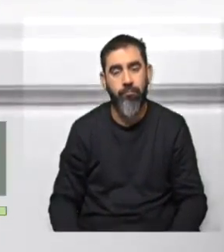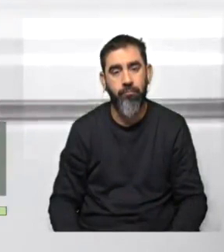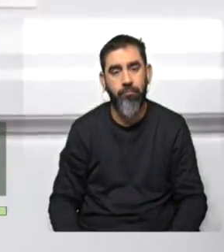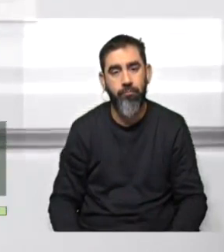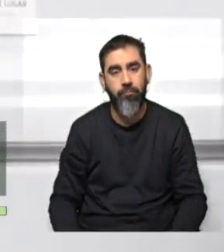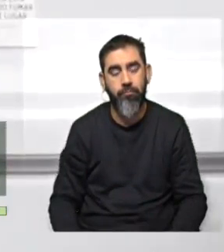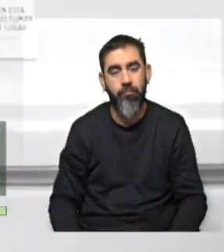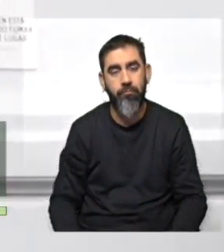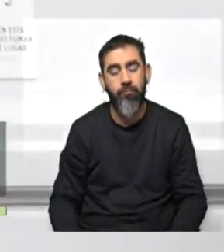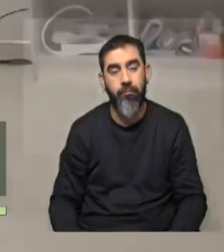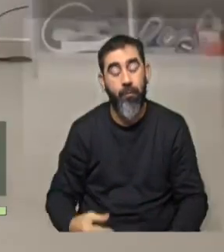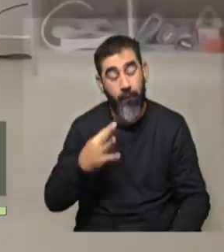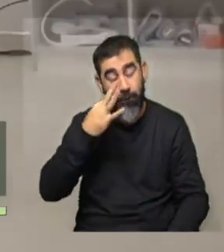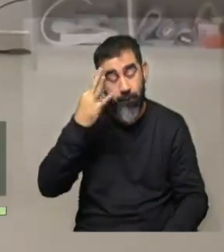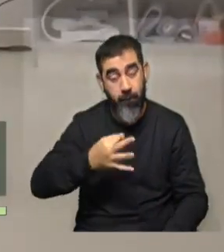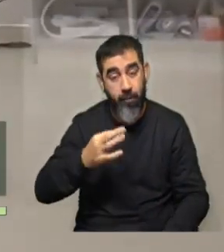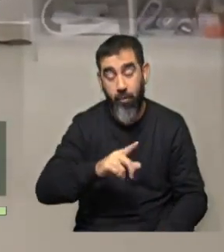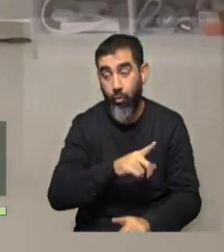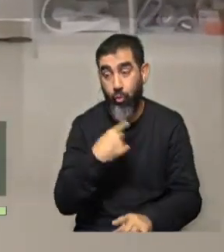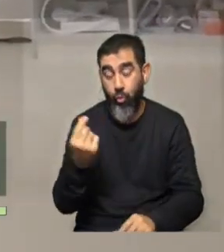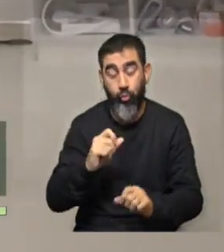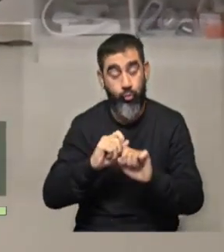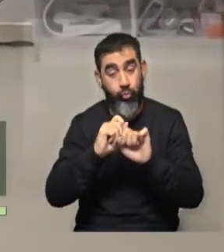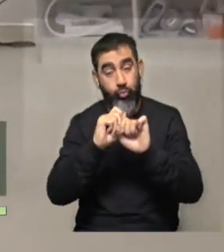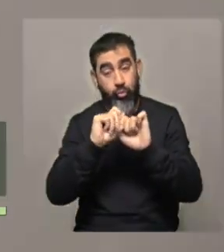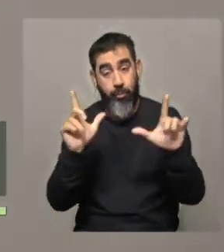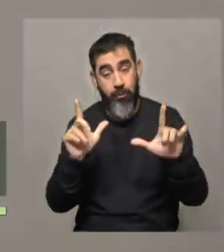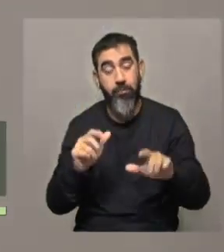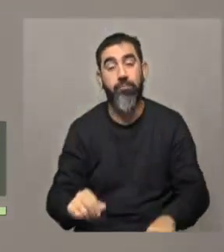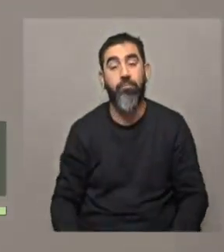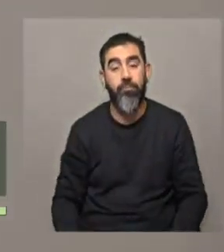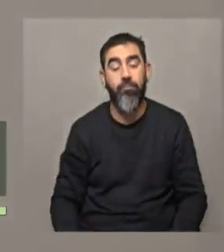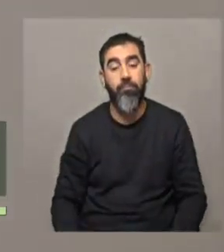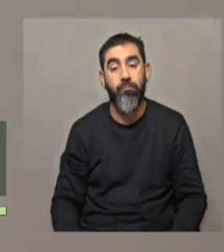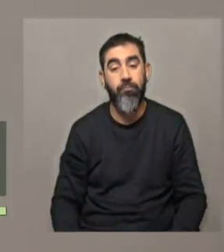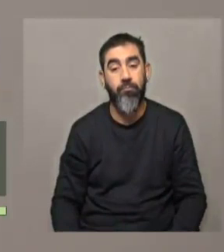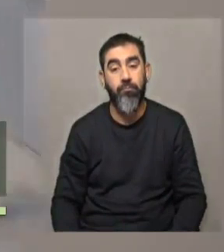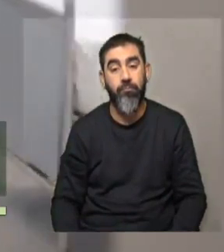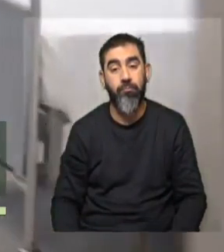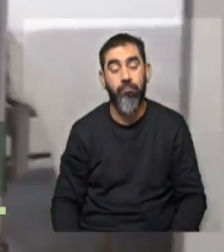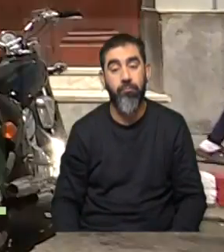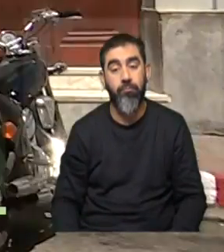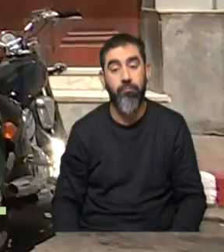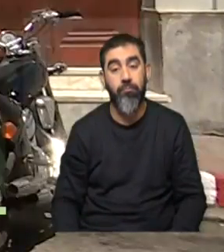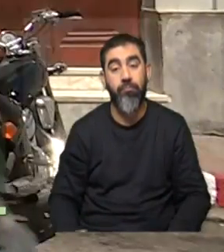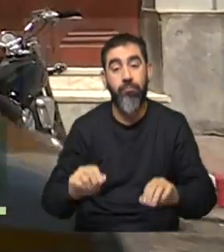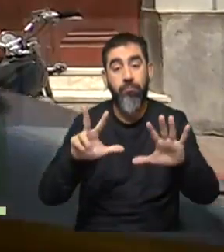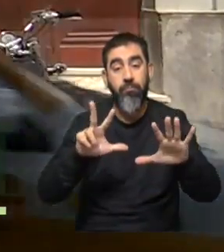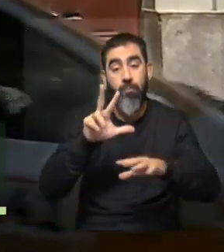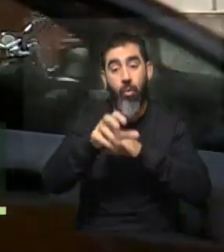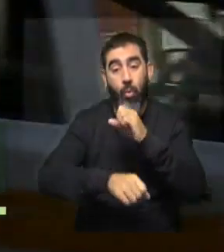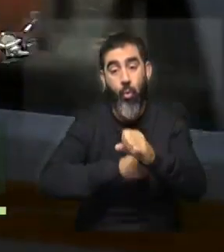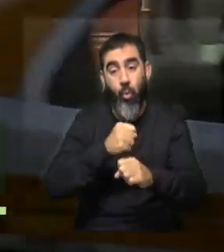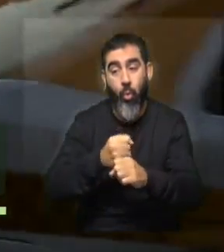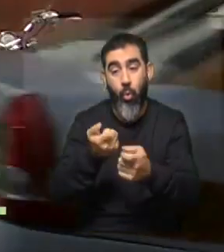algo este realmente a todos nos nos sorprendió máxime que en los ocho años que estuvimos